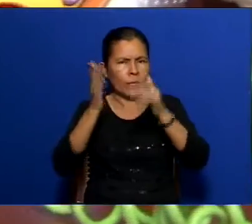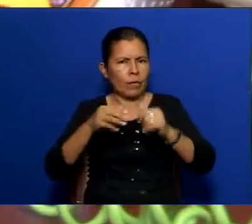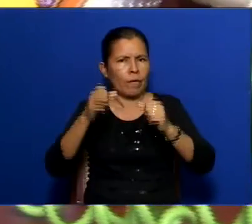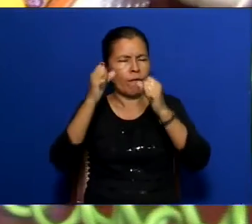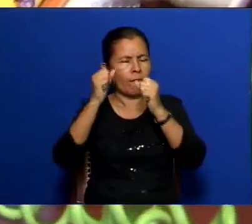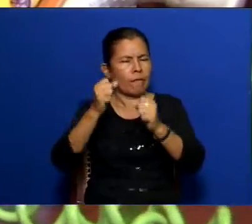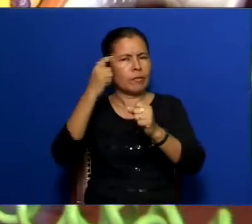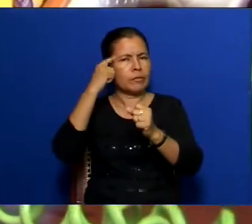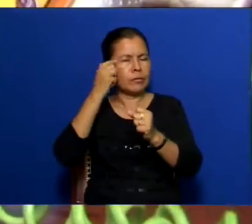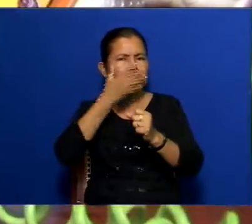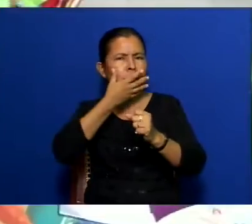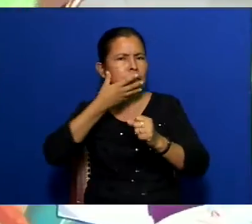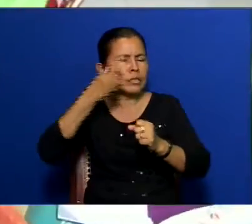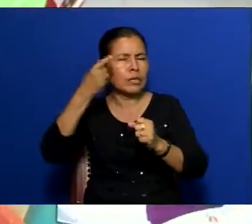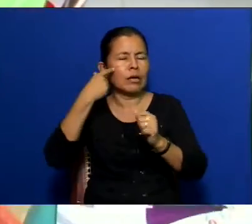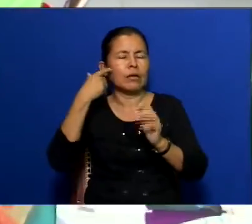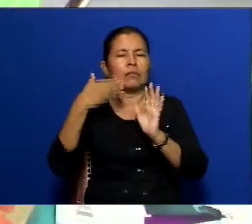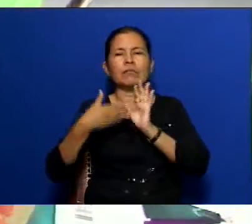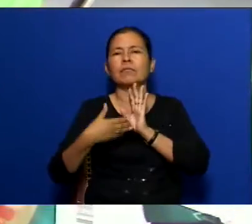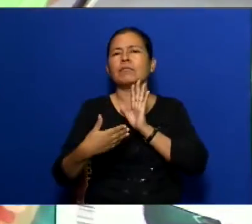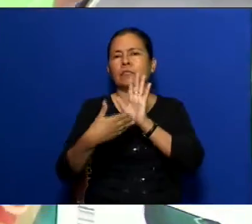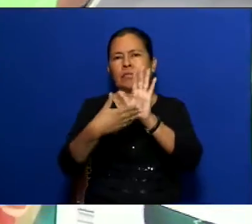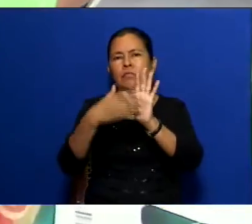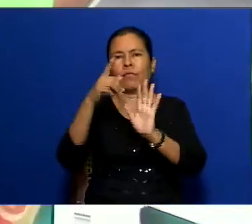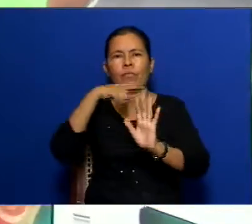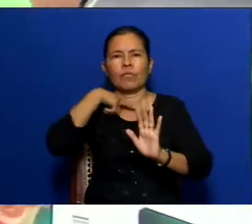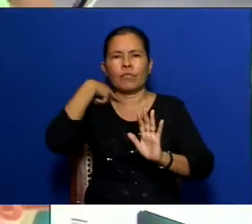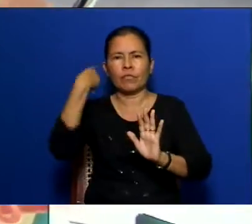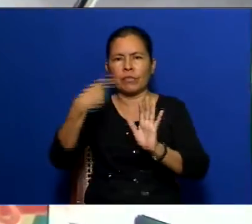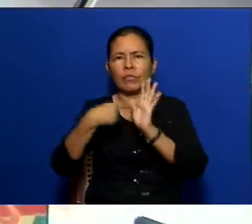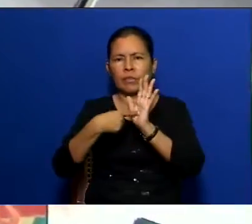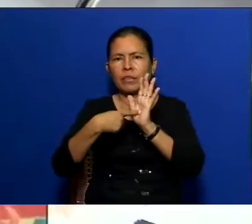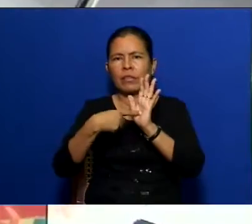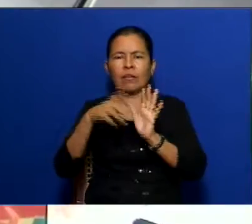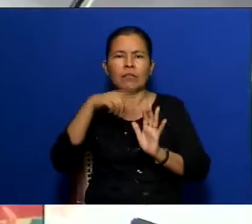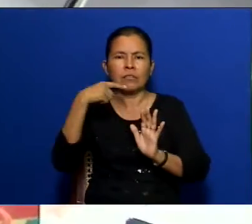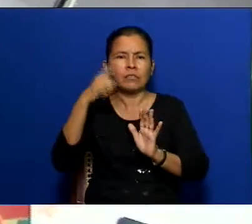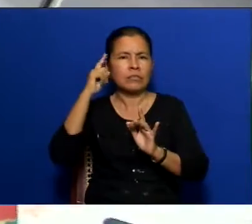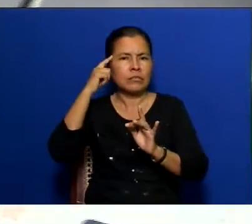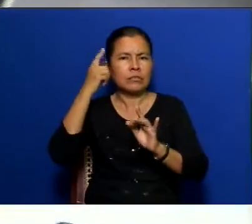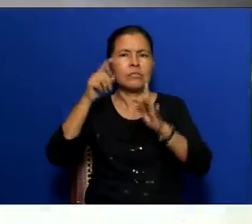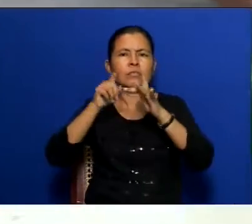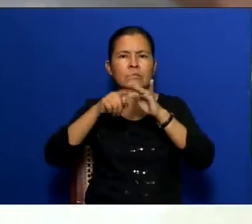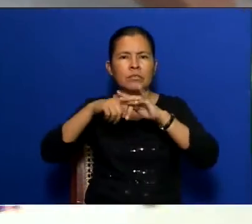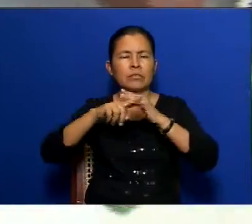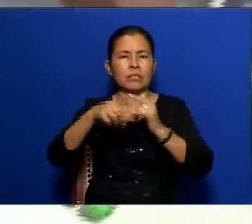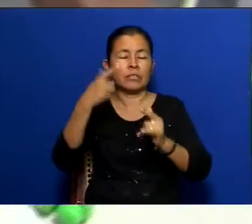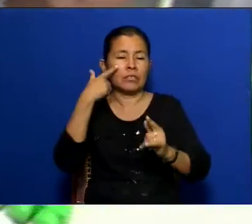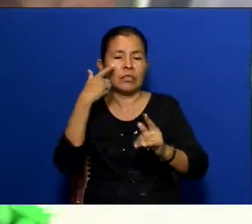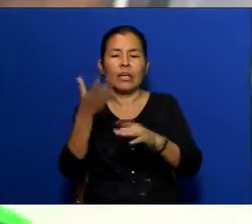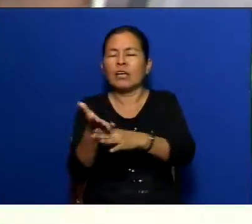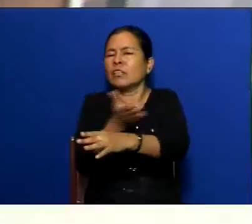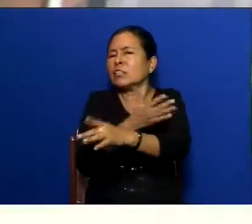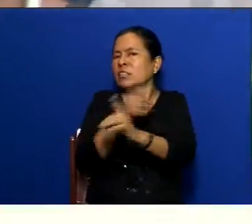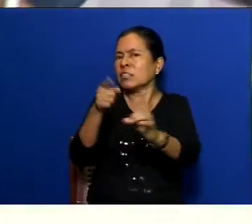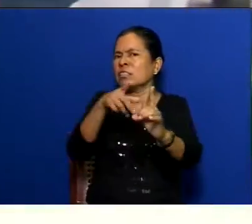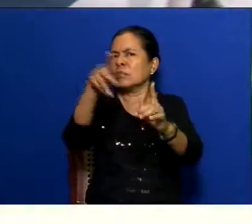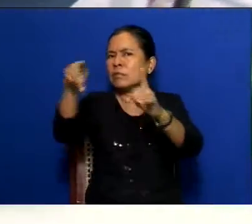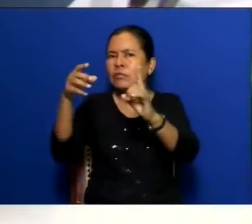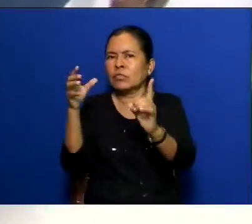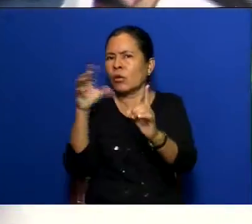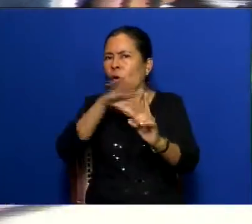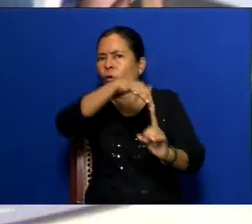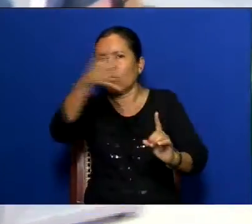hombres, y lo que se demuestra es esa alteración psicológica como resultado de una agresión violenta por